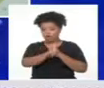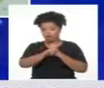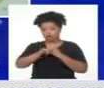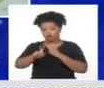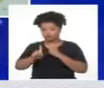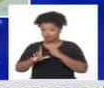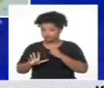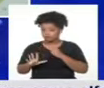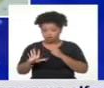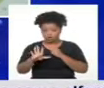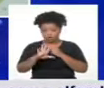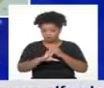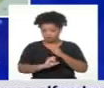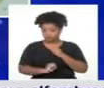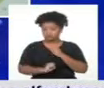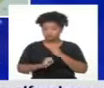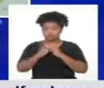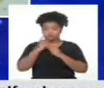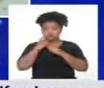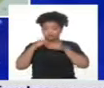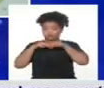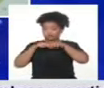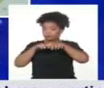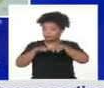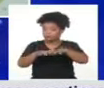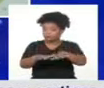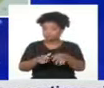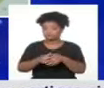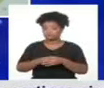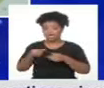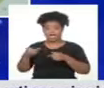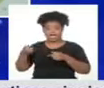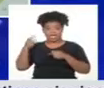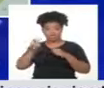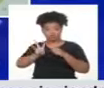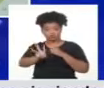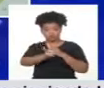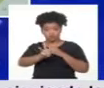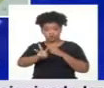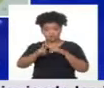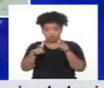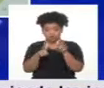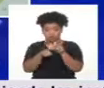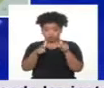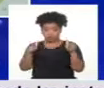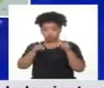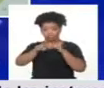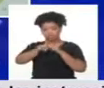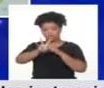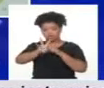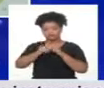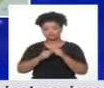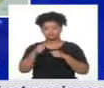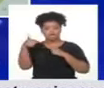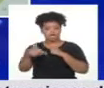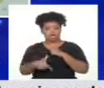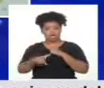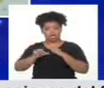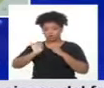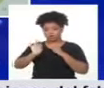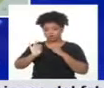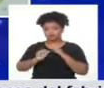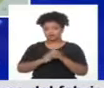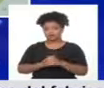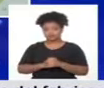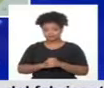una dispersión importante. Ayer Güines con la cifra mayor, 13, Jaruco 7, San